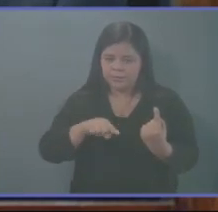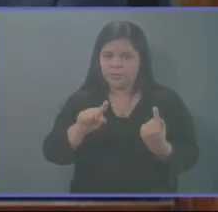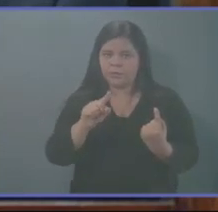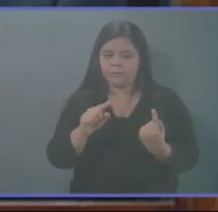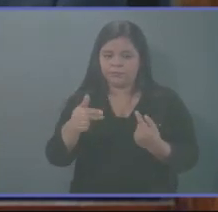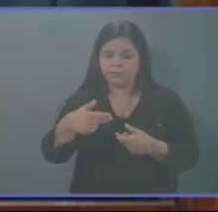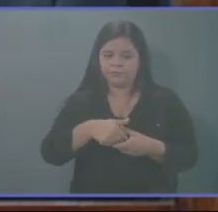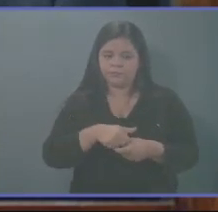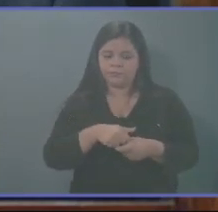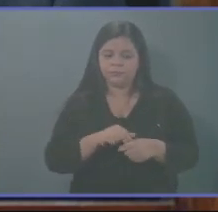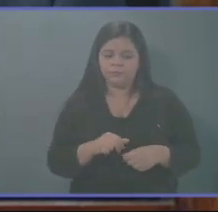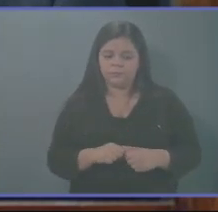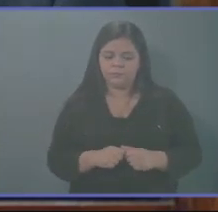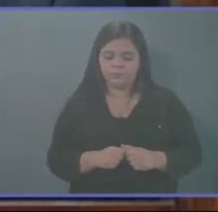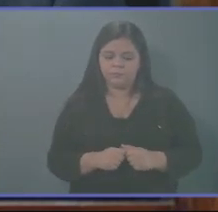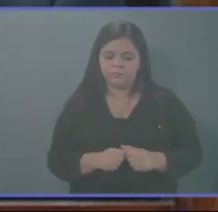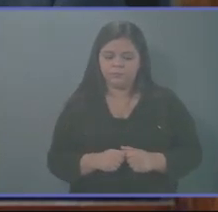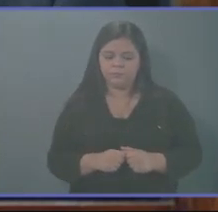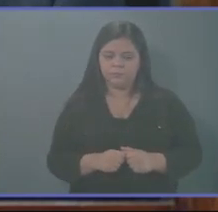los que,